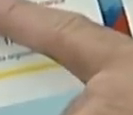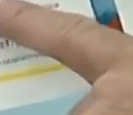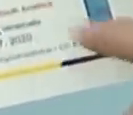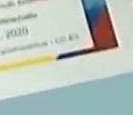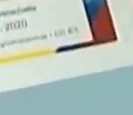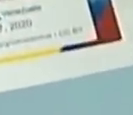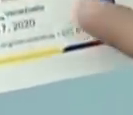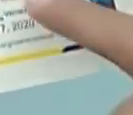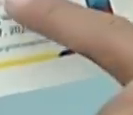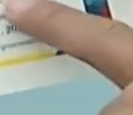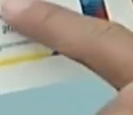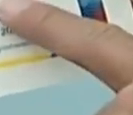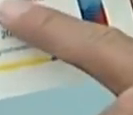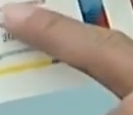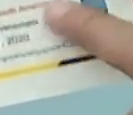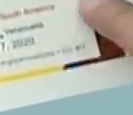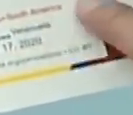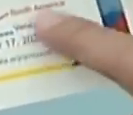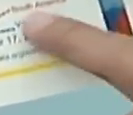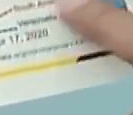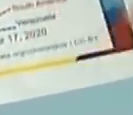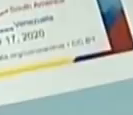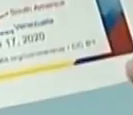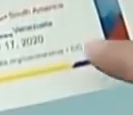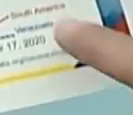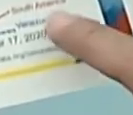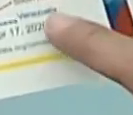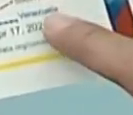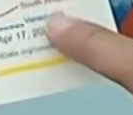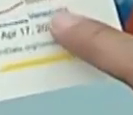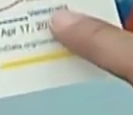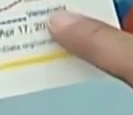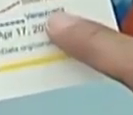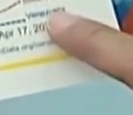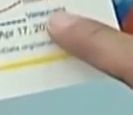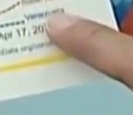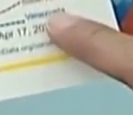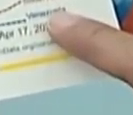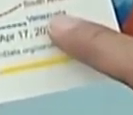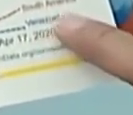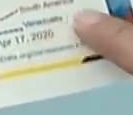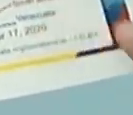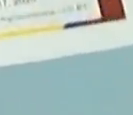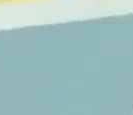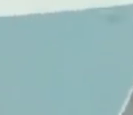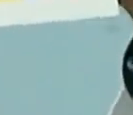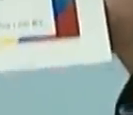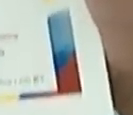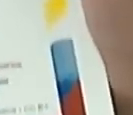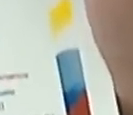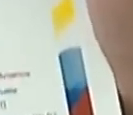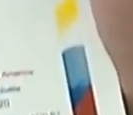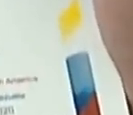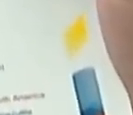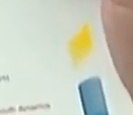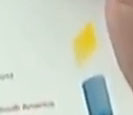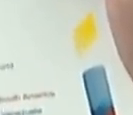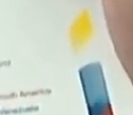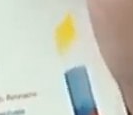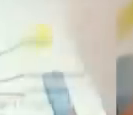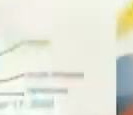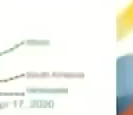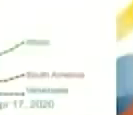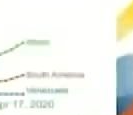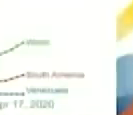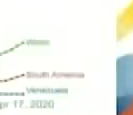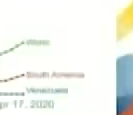mundo, los muertos por millón de habitantes en Sudamérica y aquí están los muertos por millón de habitantes en Venezuela. Muy, pero